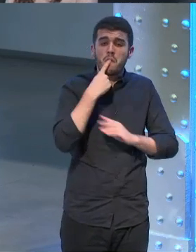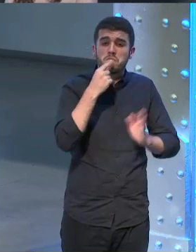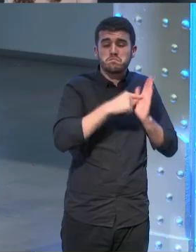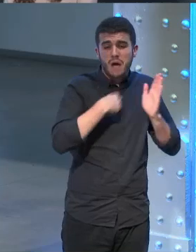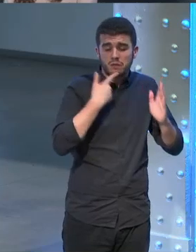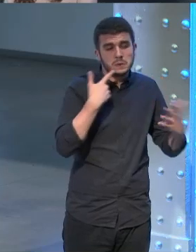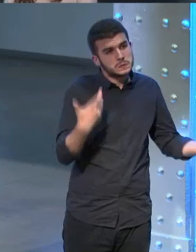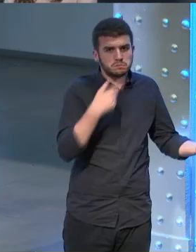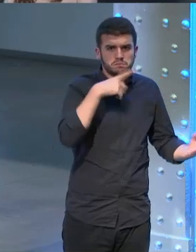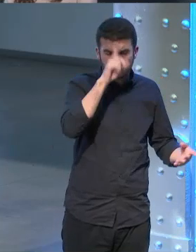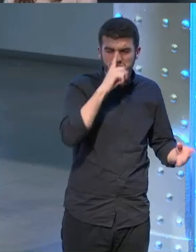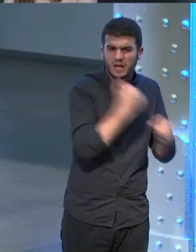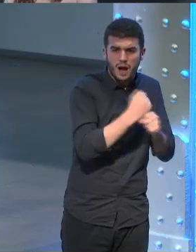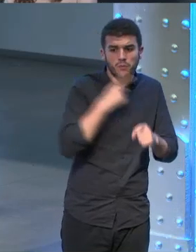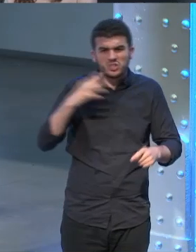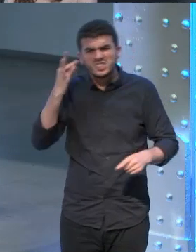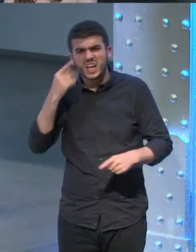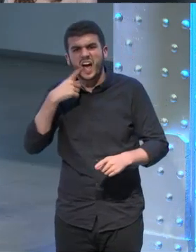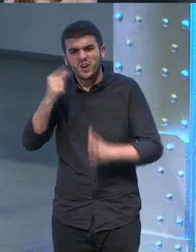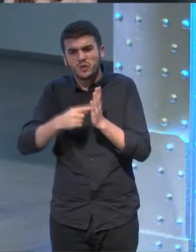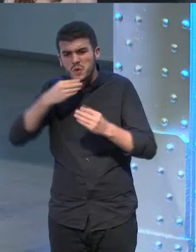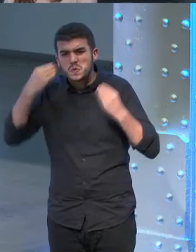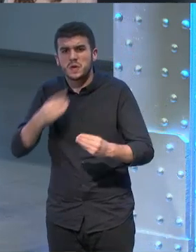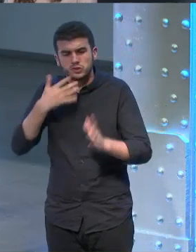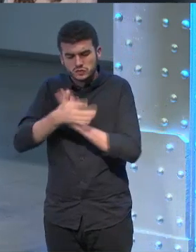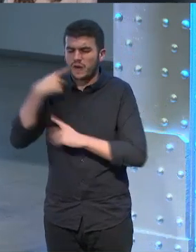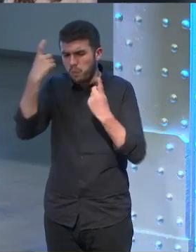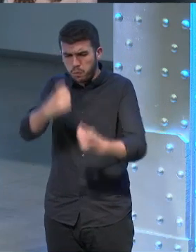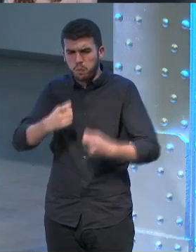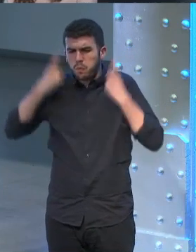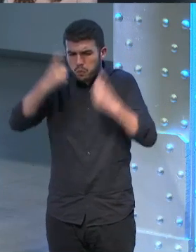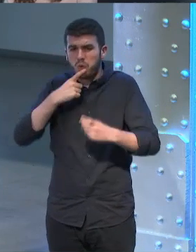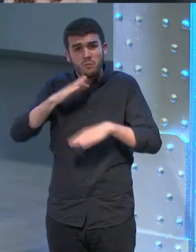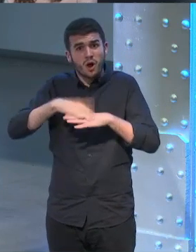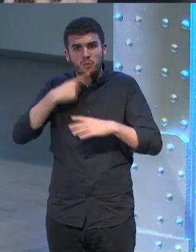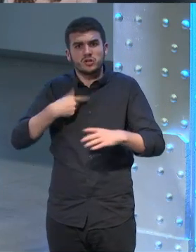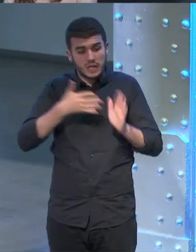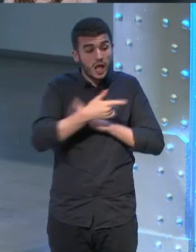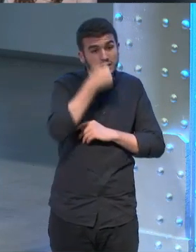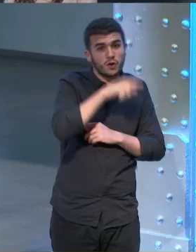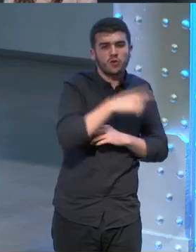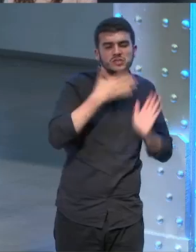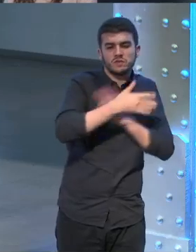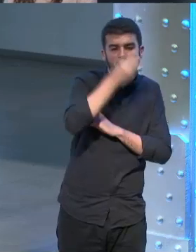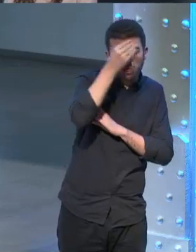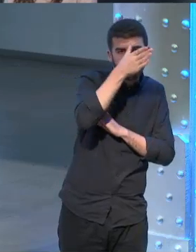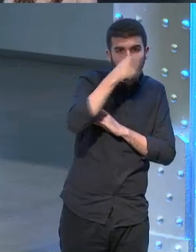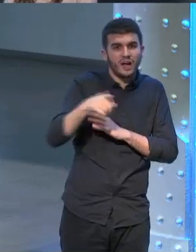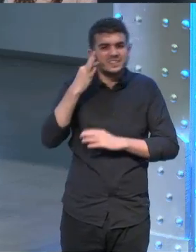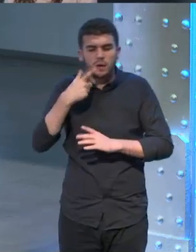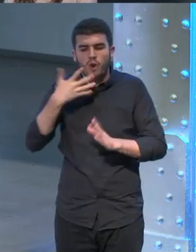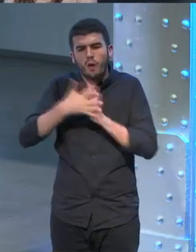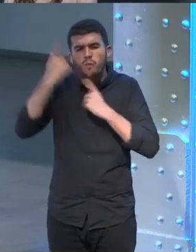notas es porque, bueno, pues ha sido un esfuerzo mínimo, porque es inteligente. Entonces esa atribución de